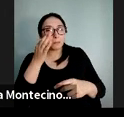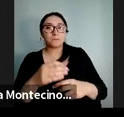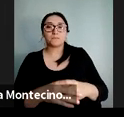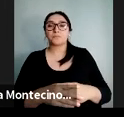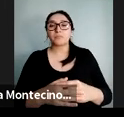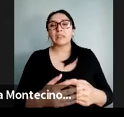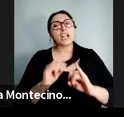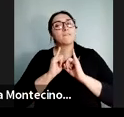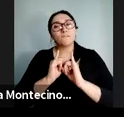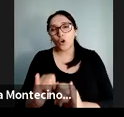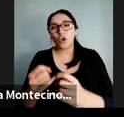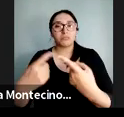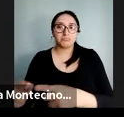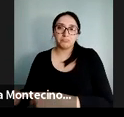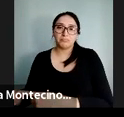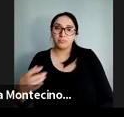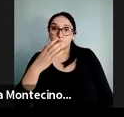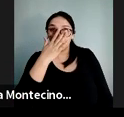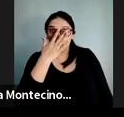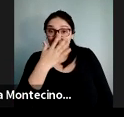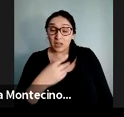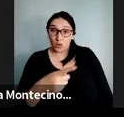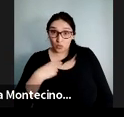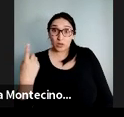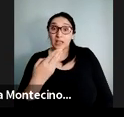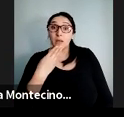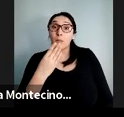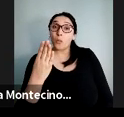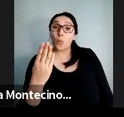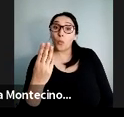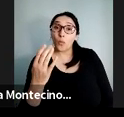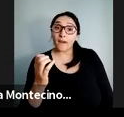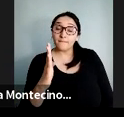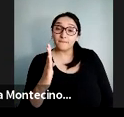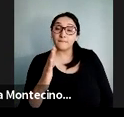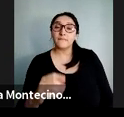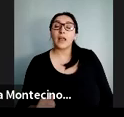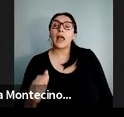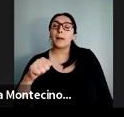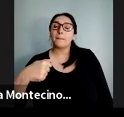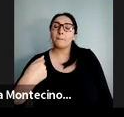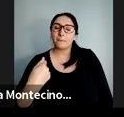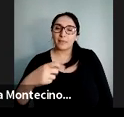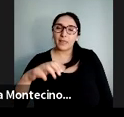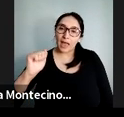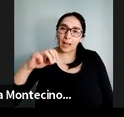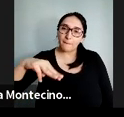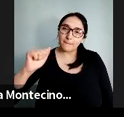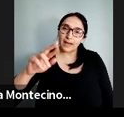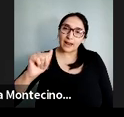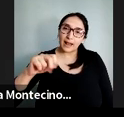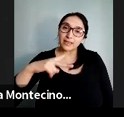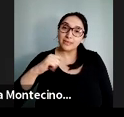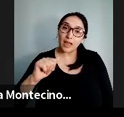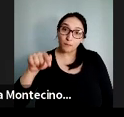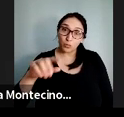informes, entre otros. En nuestra página también, en amarantas.org, pueden encontrar